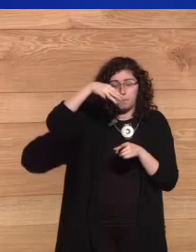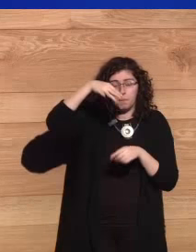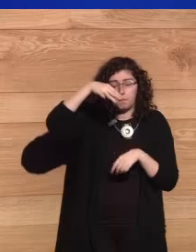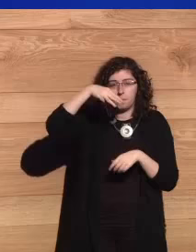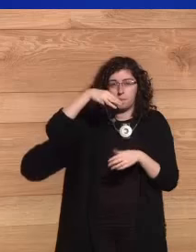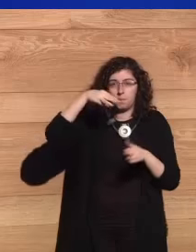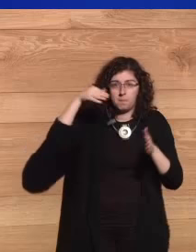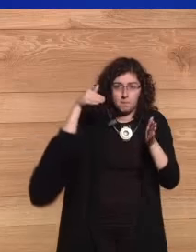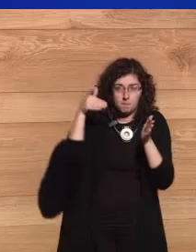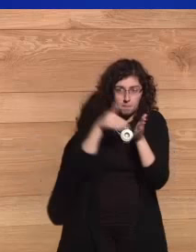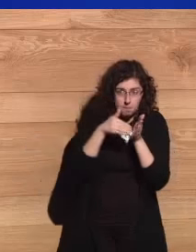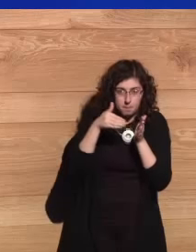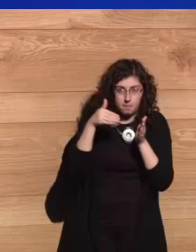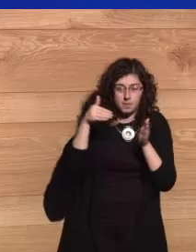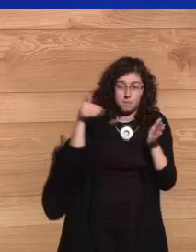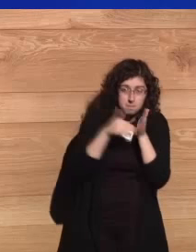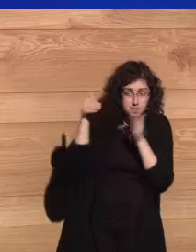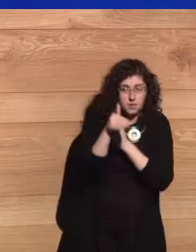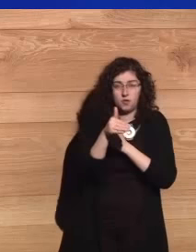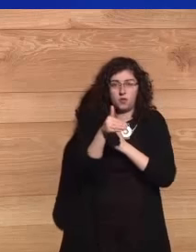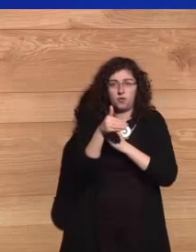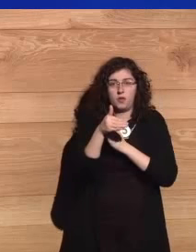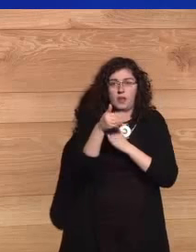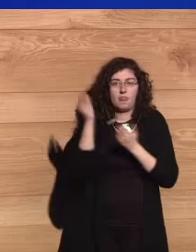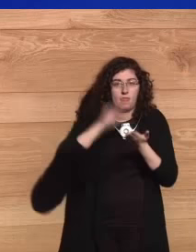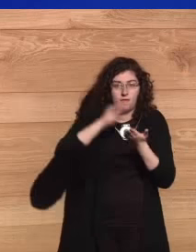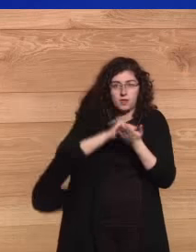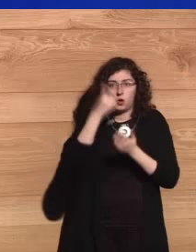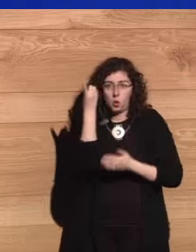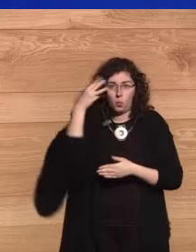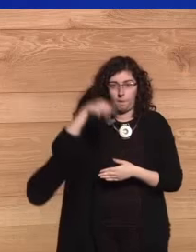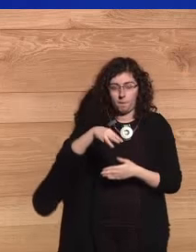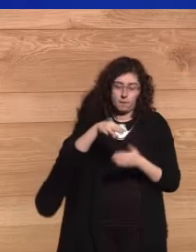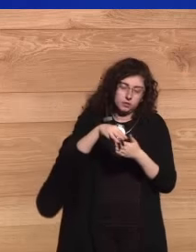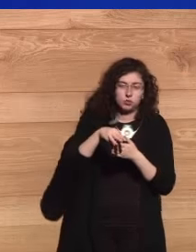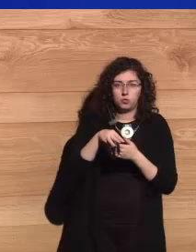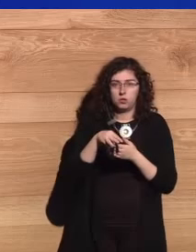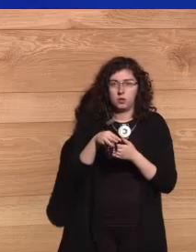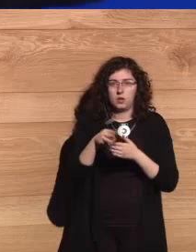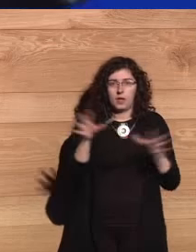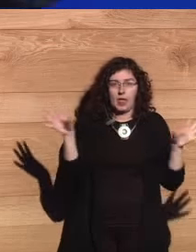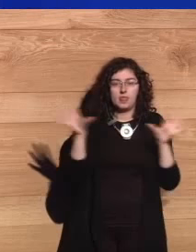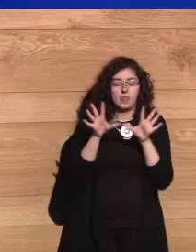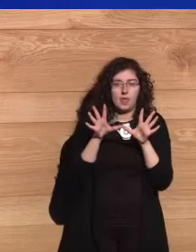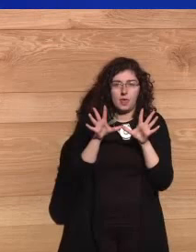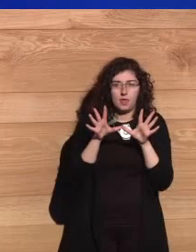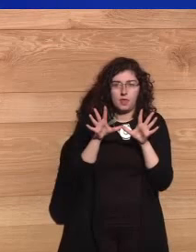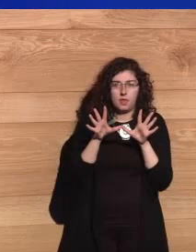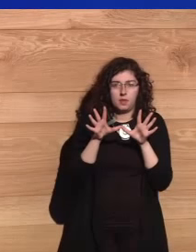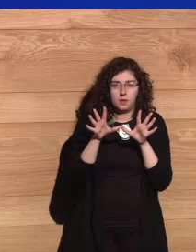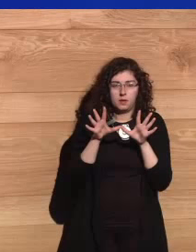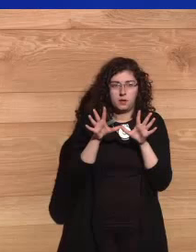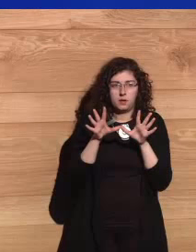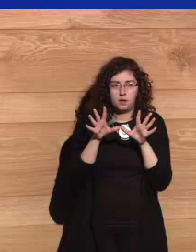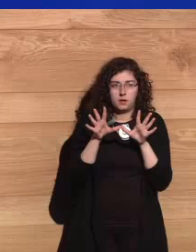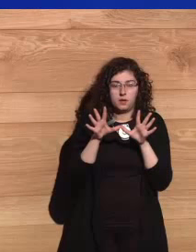1.000 millones de veces un metro. O sea, estamos hablando de 10 a